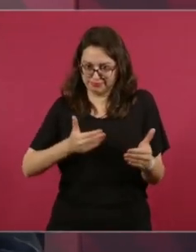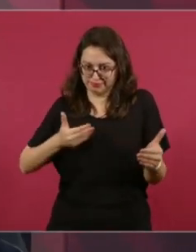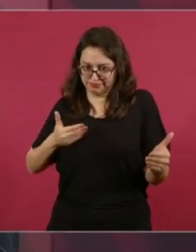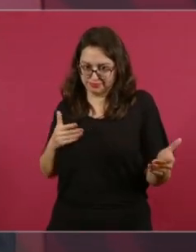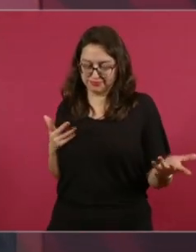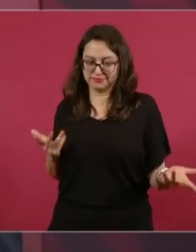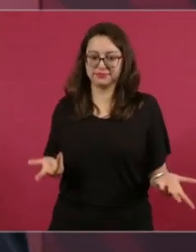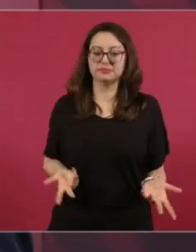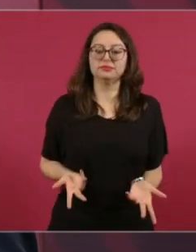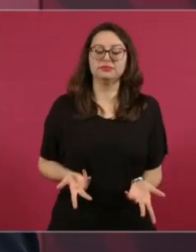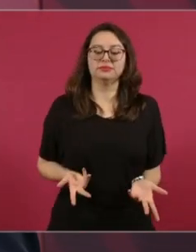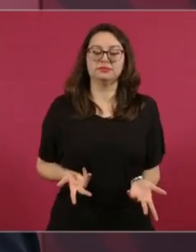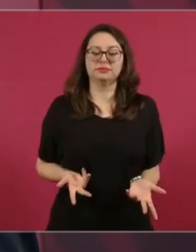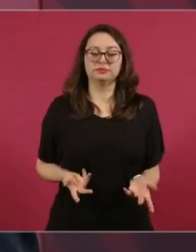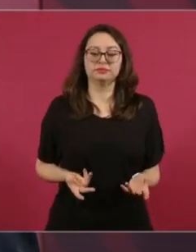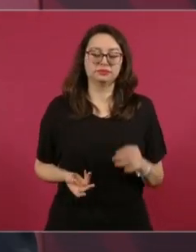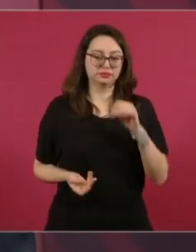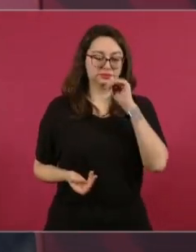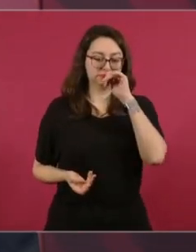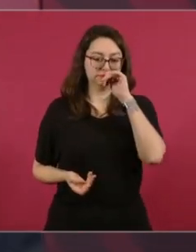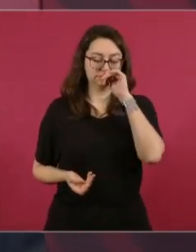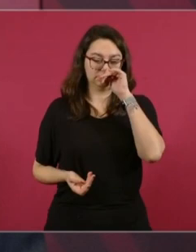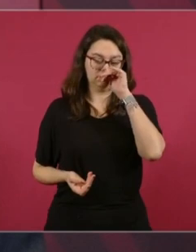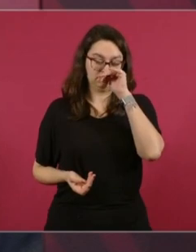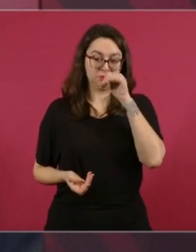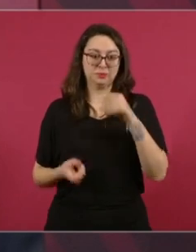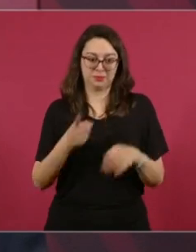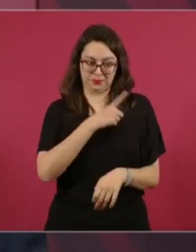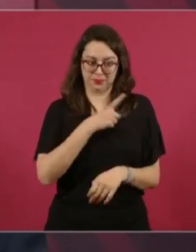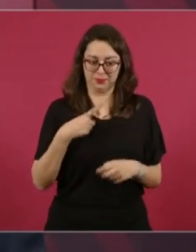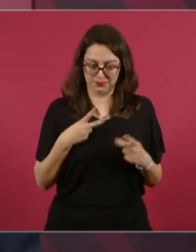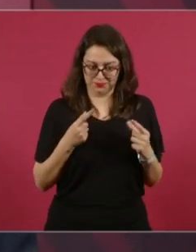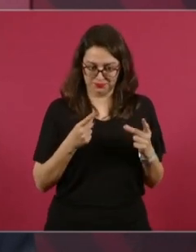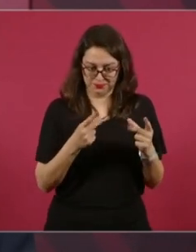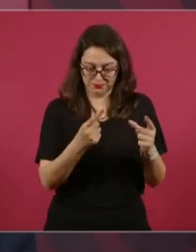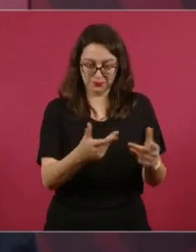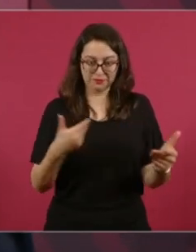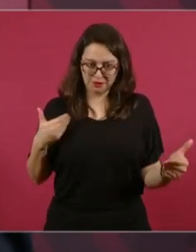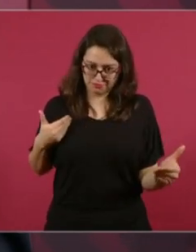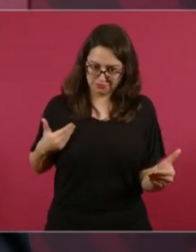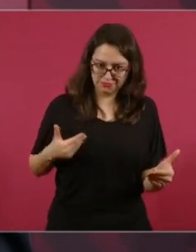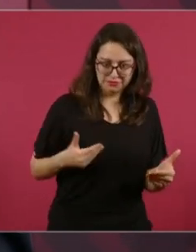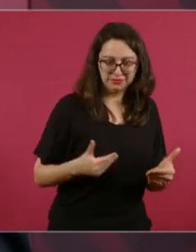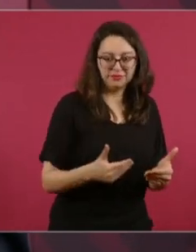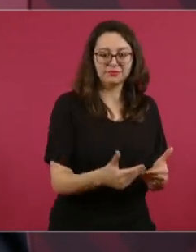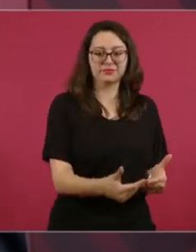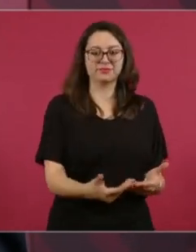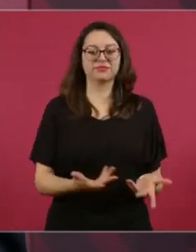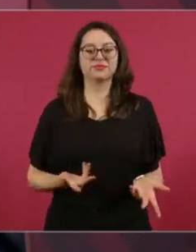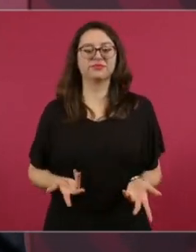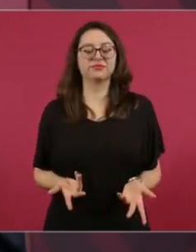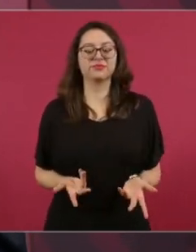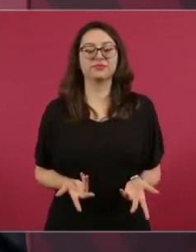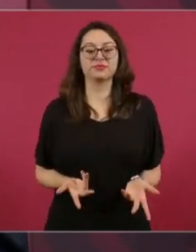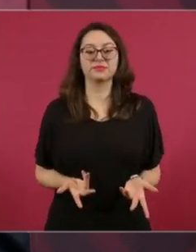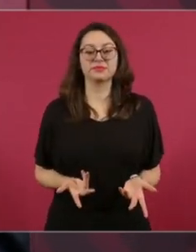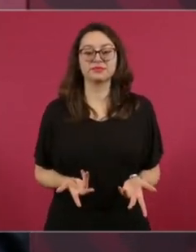Nada más para mí, para que vean, porque esa era otra cosa, ¿no? Los de afuera